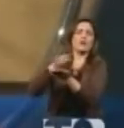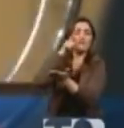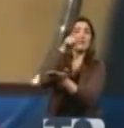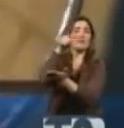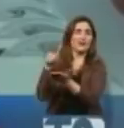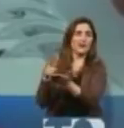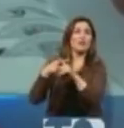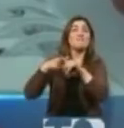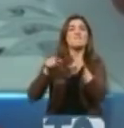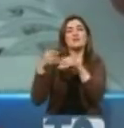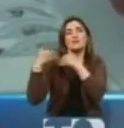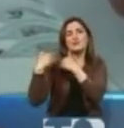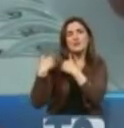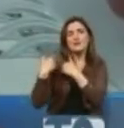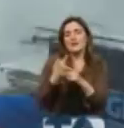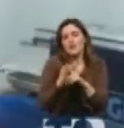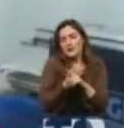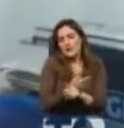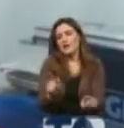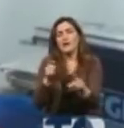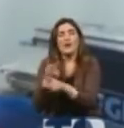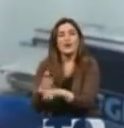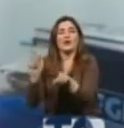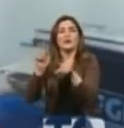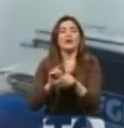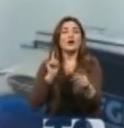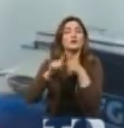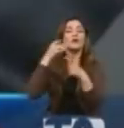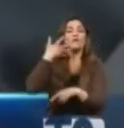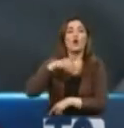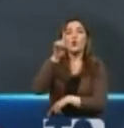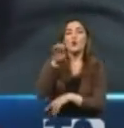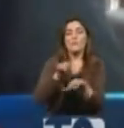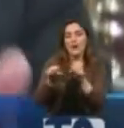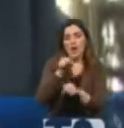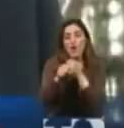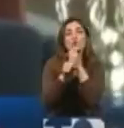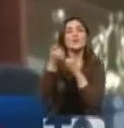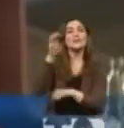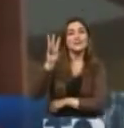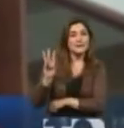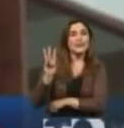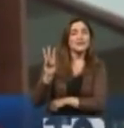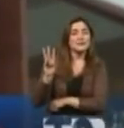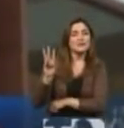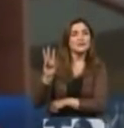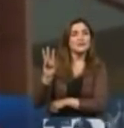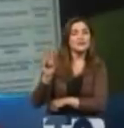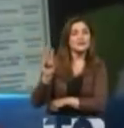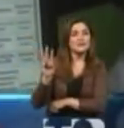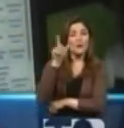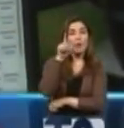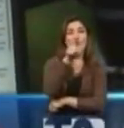Ha ocupado cargos diferentes hasta el 1 de mayo de 2016, que accedió a la